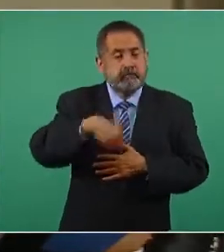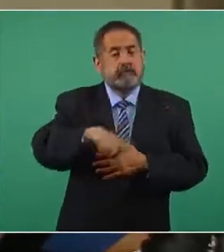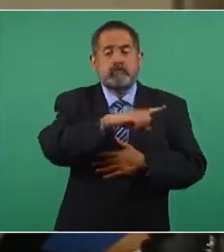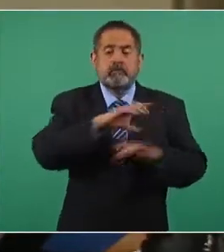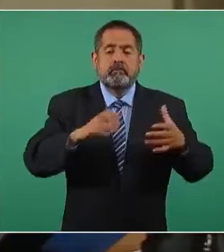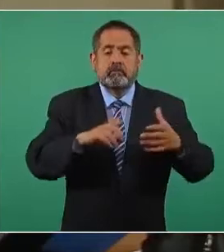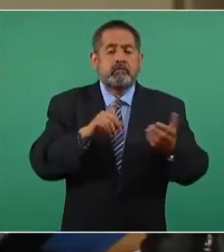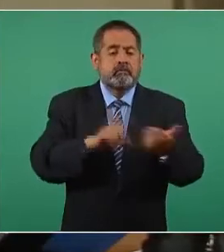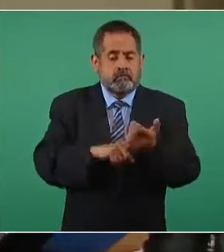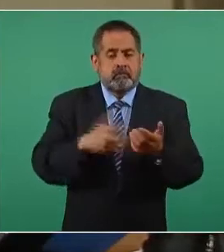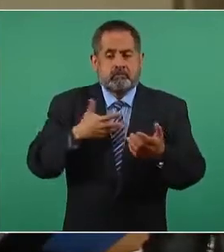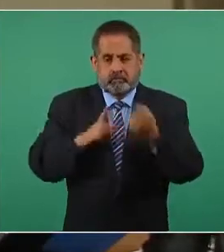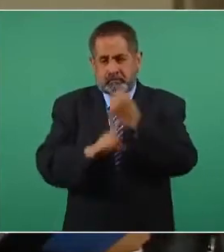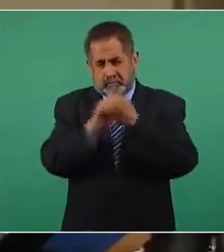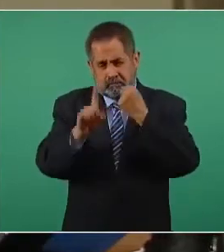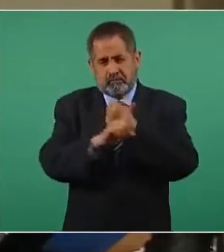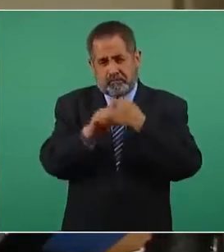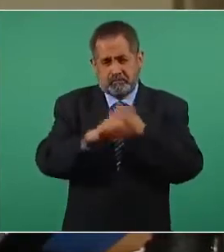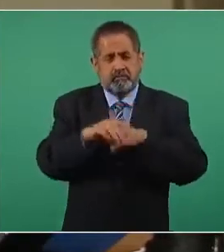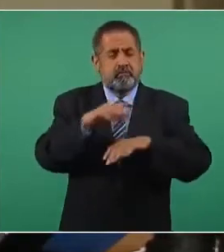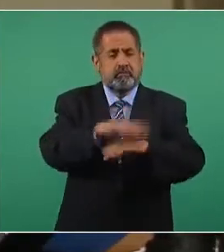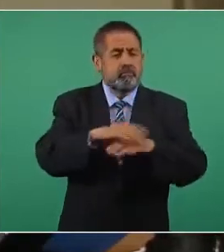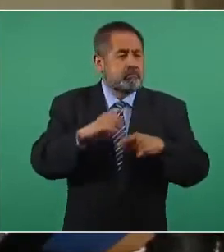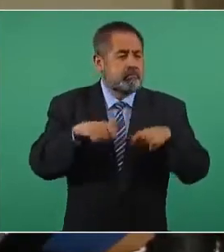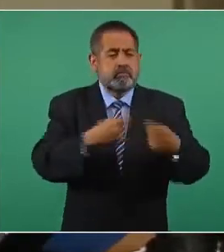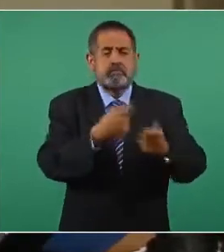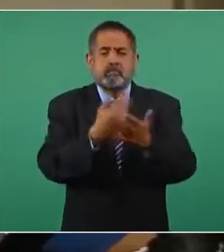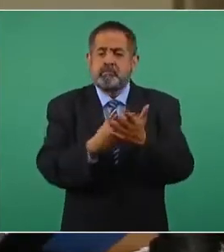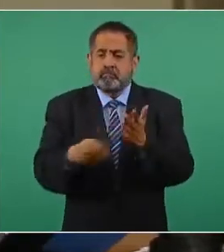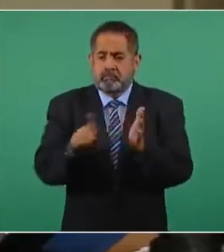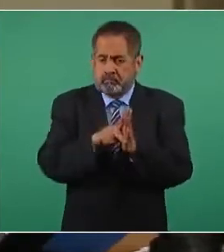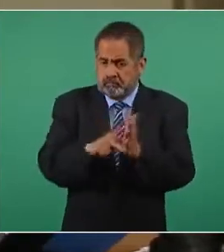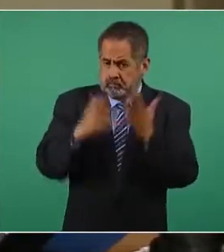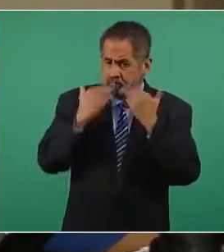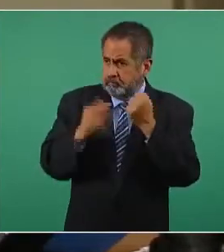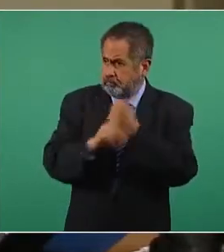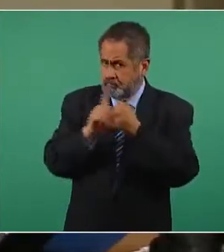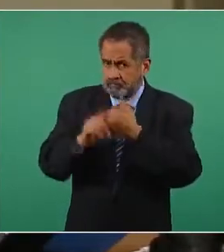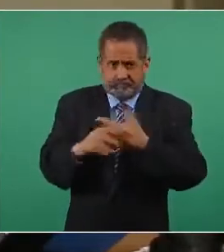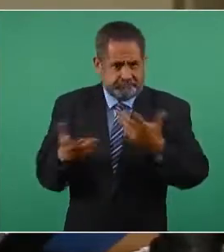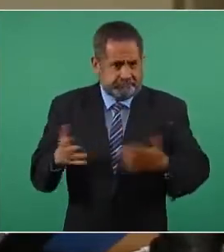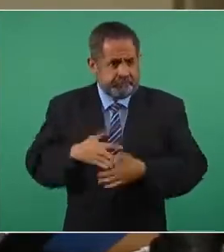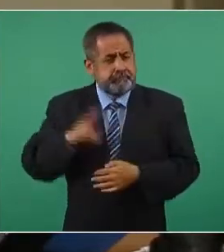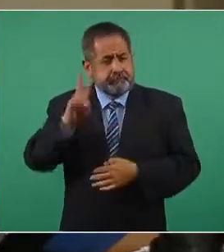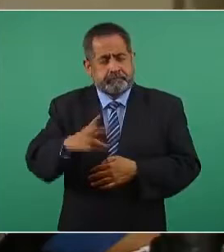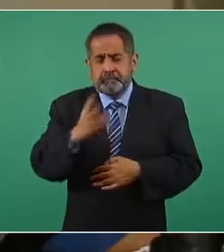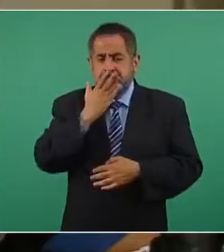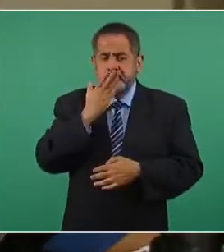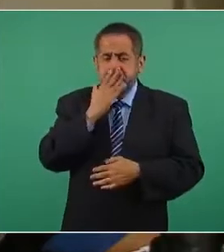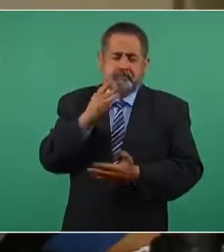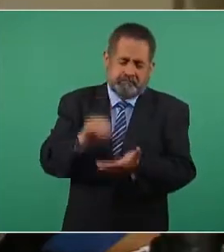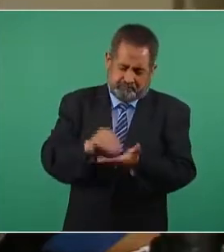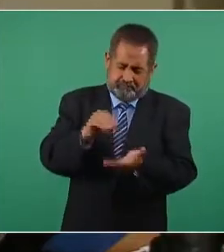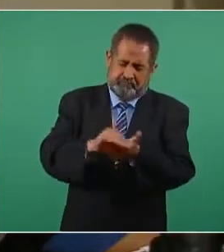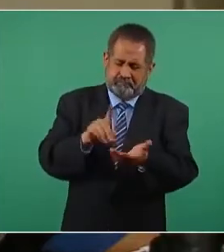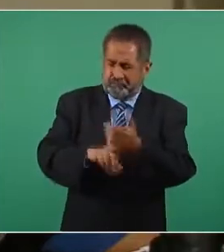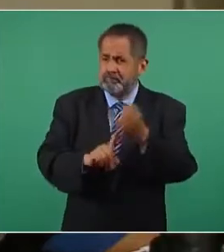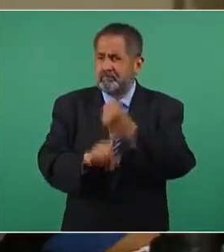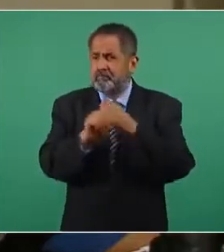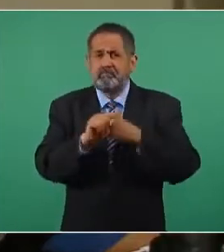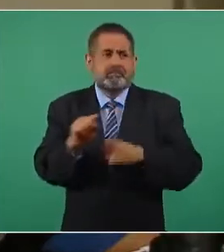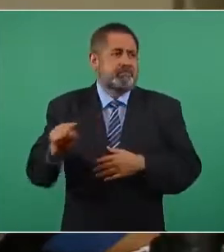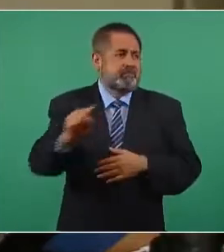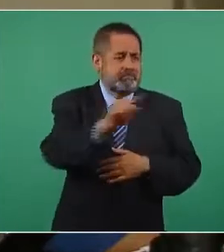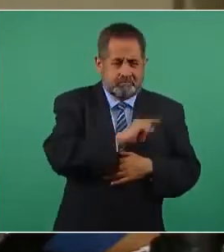donde tienen fuertes problemas con el asunto de la asignación de plazas. En Sonora, lamentablemente, es persistente y reiterado el asunto